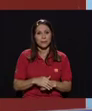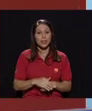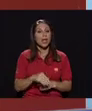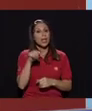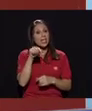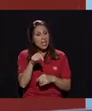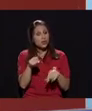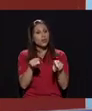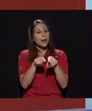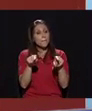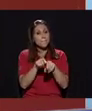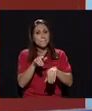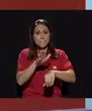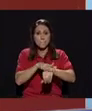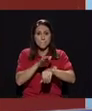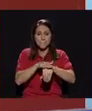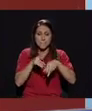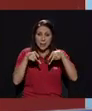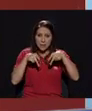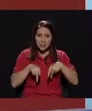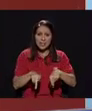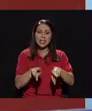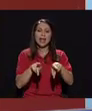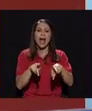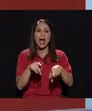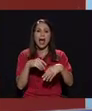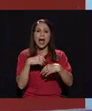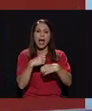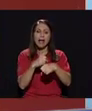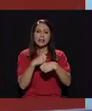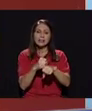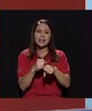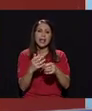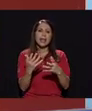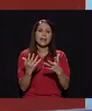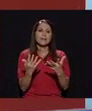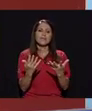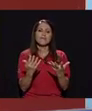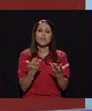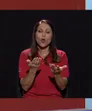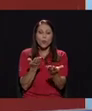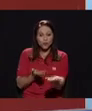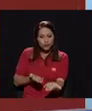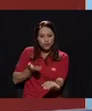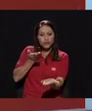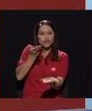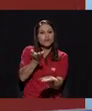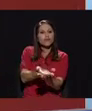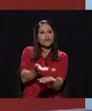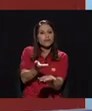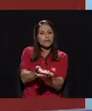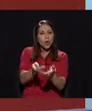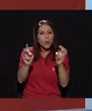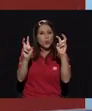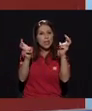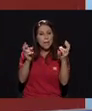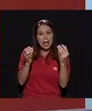que permitirá a su vez hacer ese levantamiento de un tema que